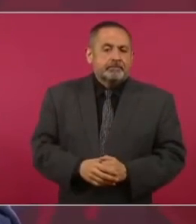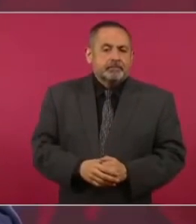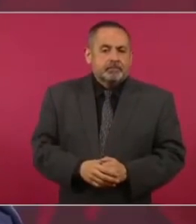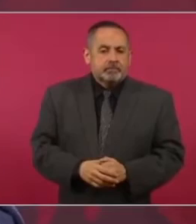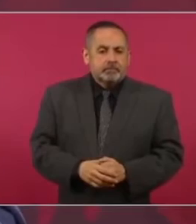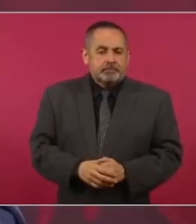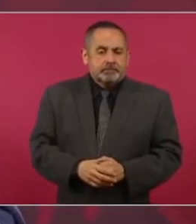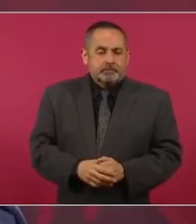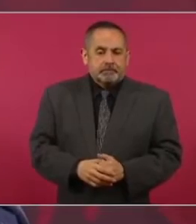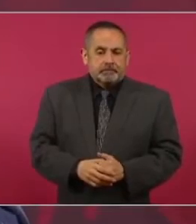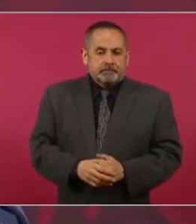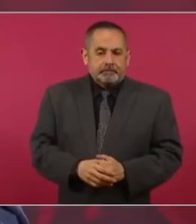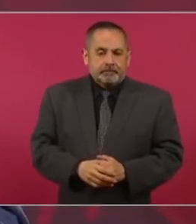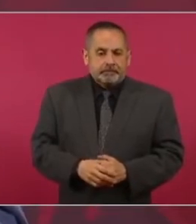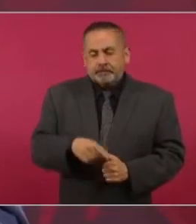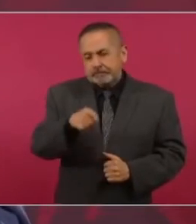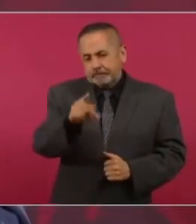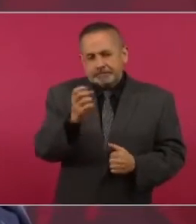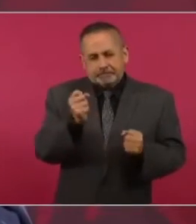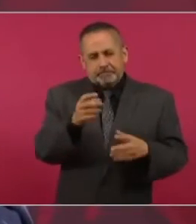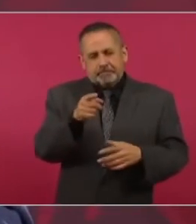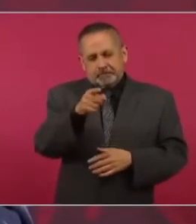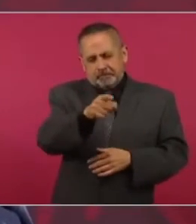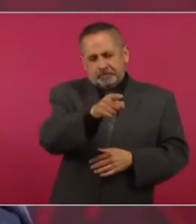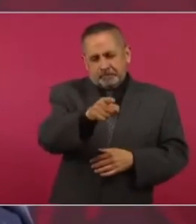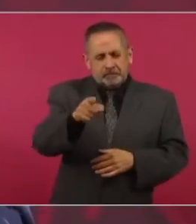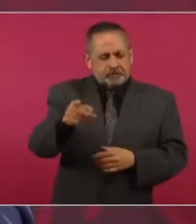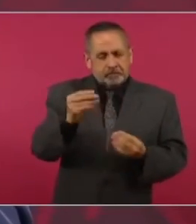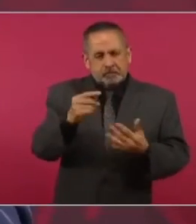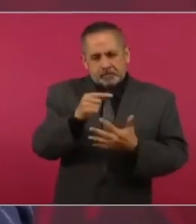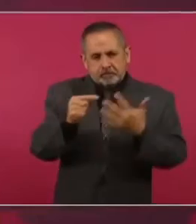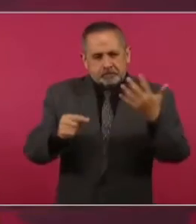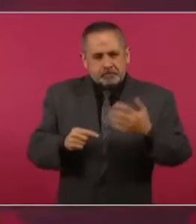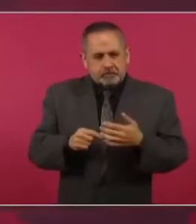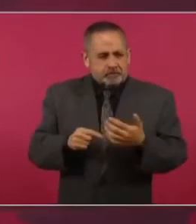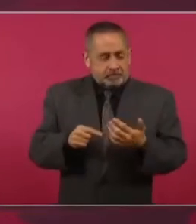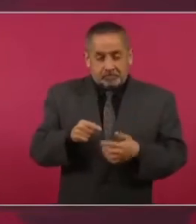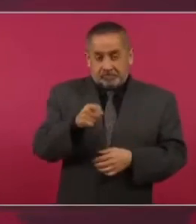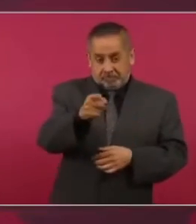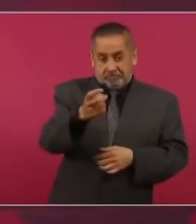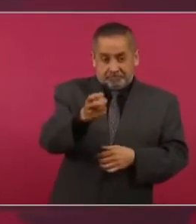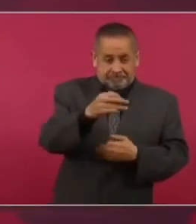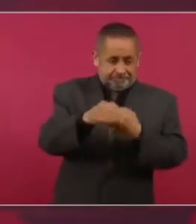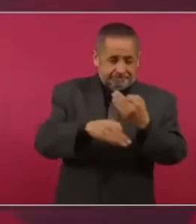Pero pues de eso hay mucho, ¿no? Bueno, todo ese manejo